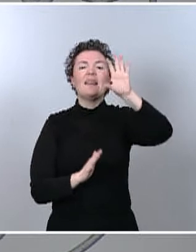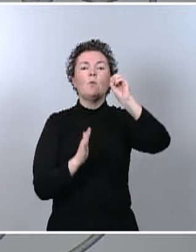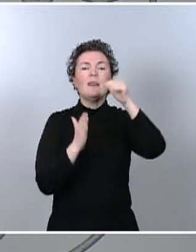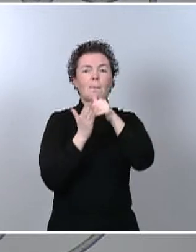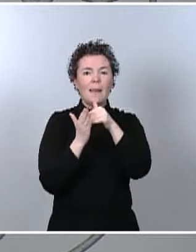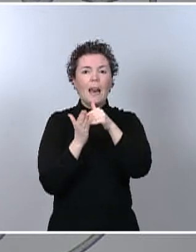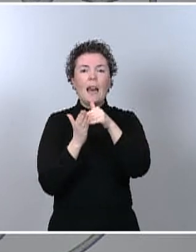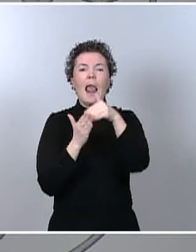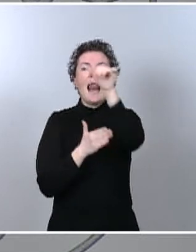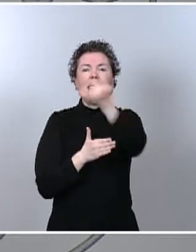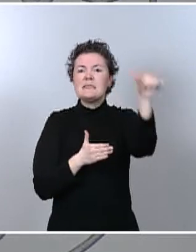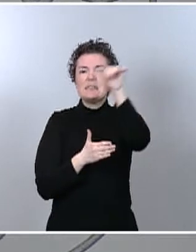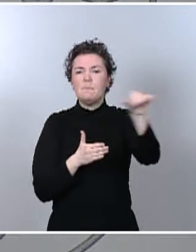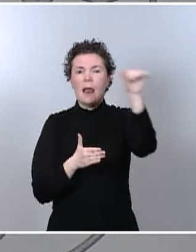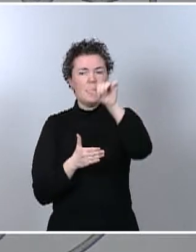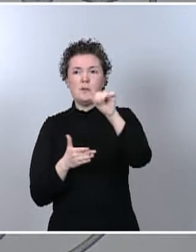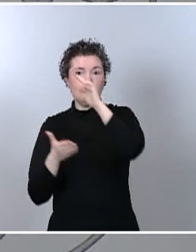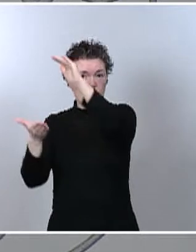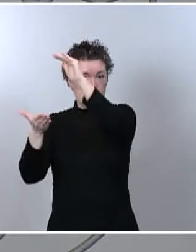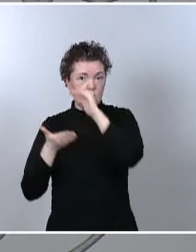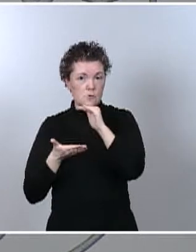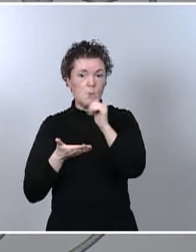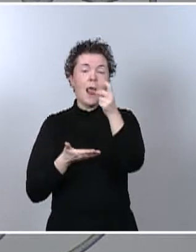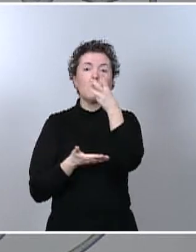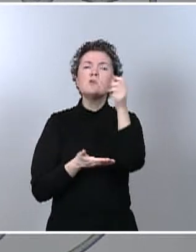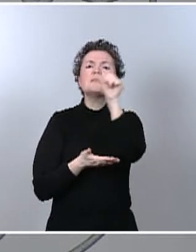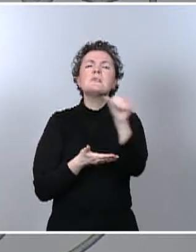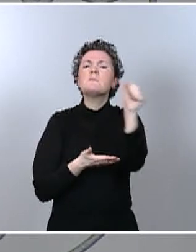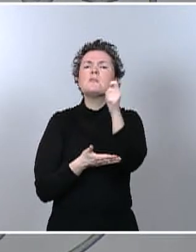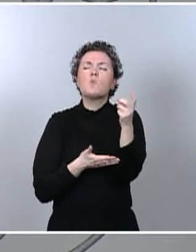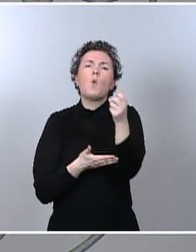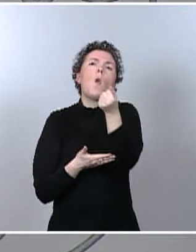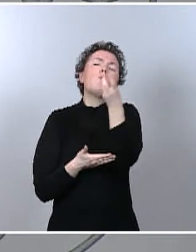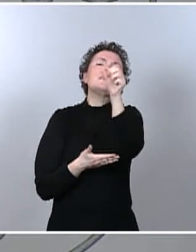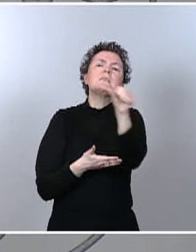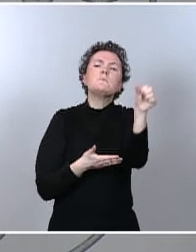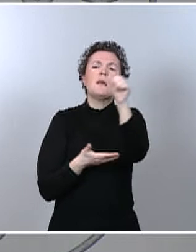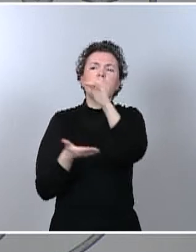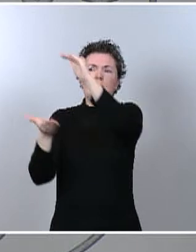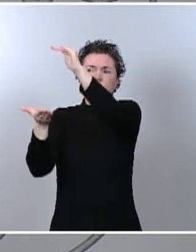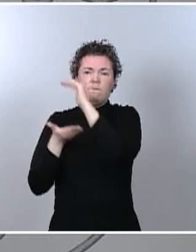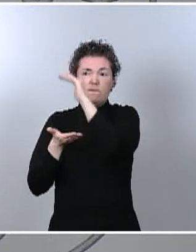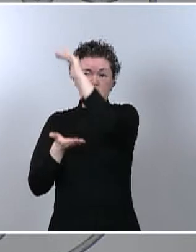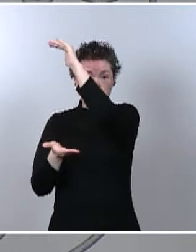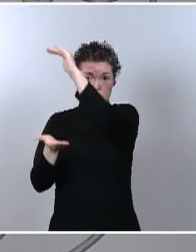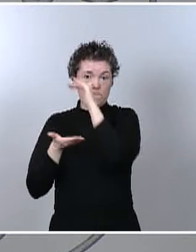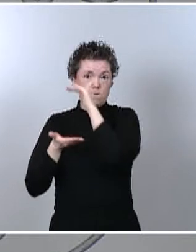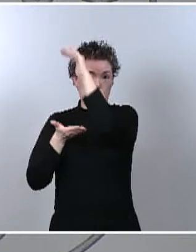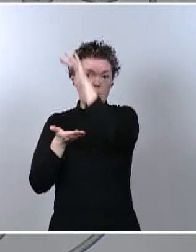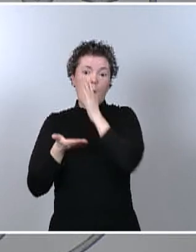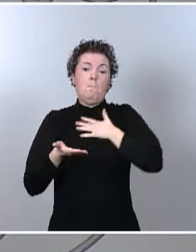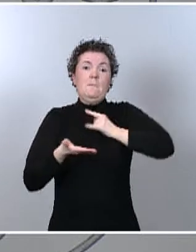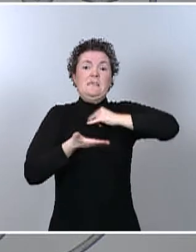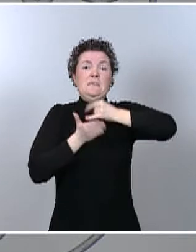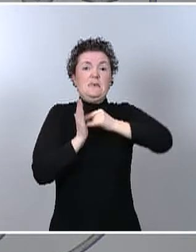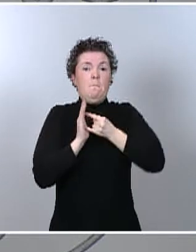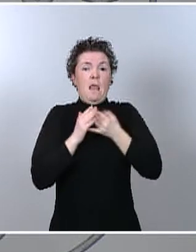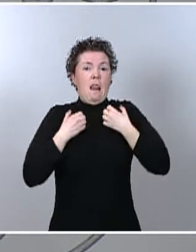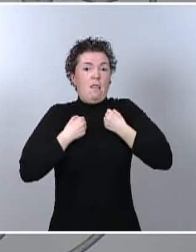y si no es hoy será en unos días, pues ir incrementando las dosis. La velocidad de crucero no va a